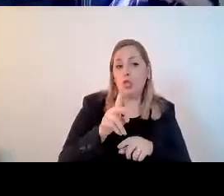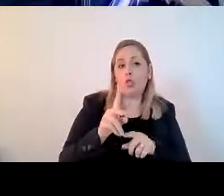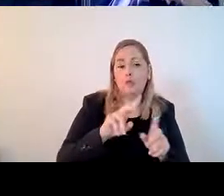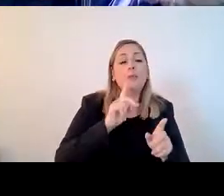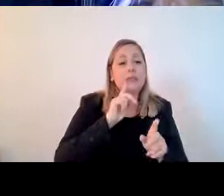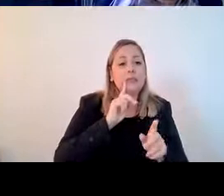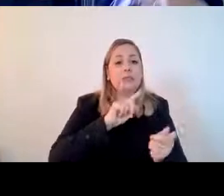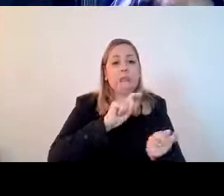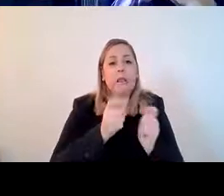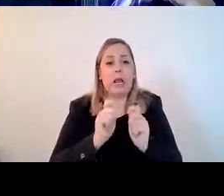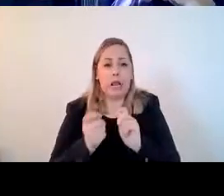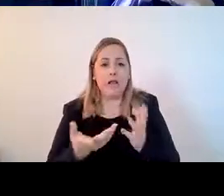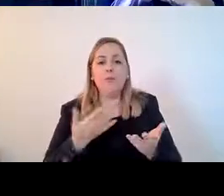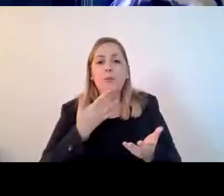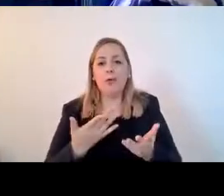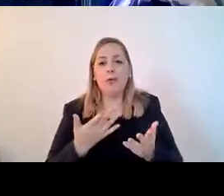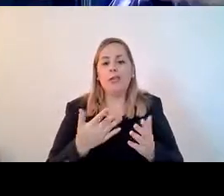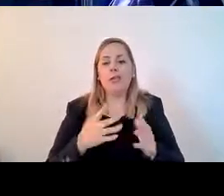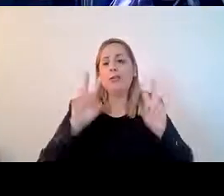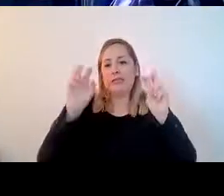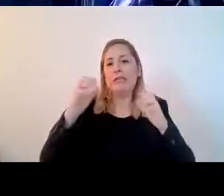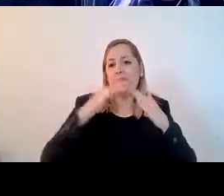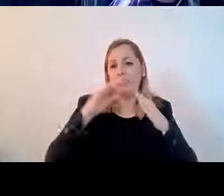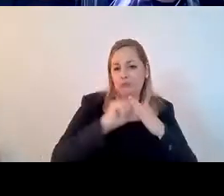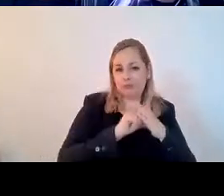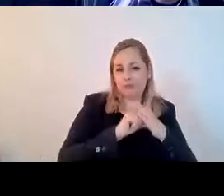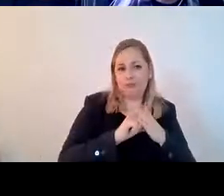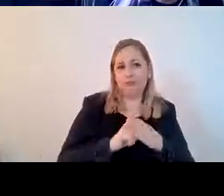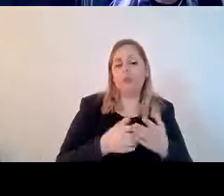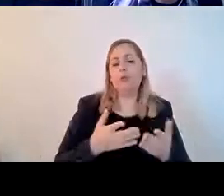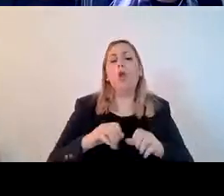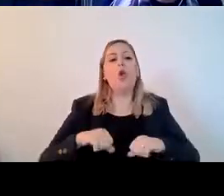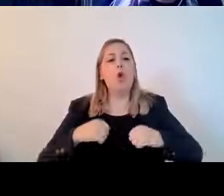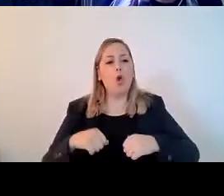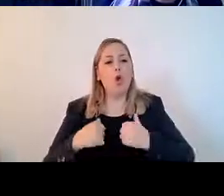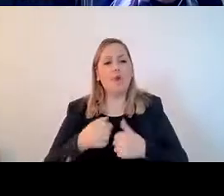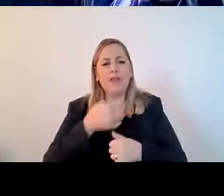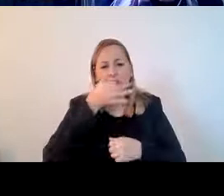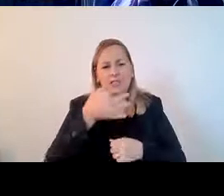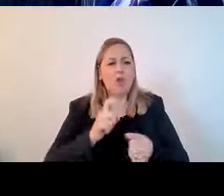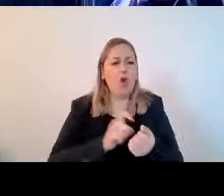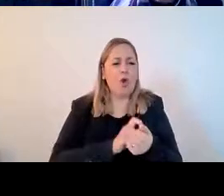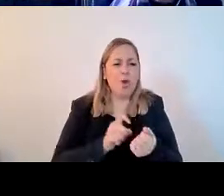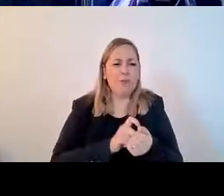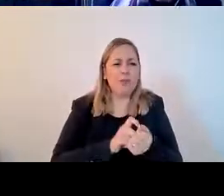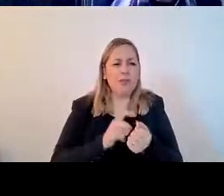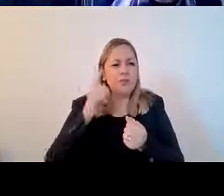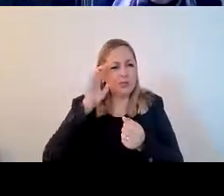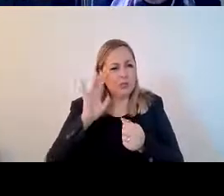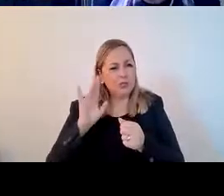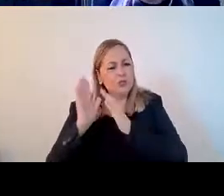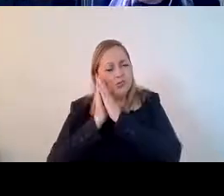variaciones por el hecho del confinamiento. Los adolescentes informaron más comportamientos retrasados de